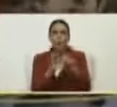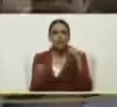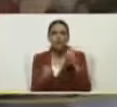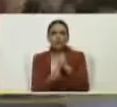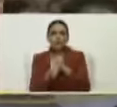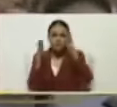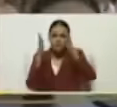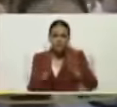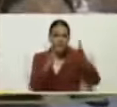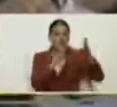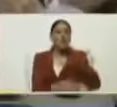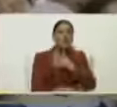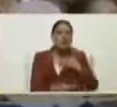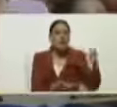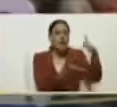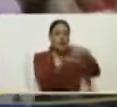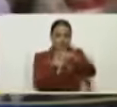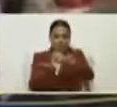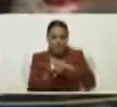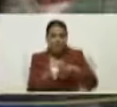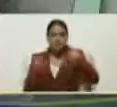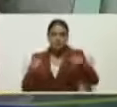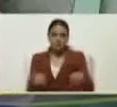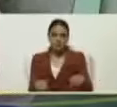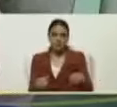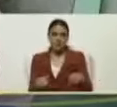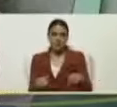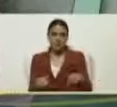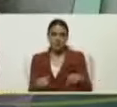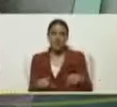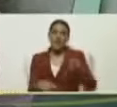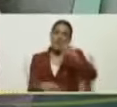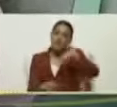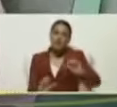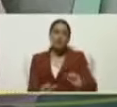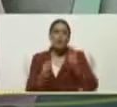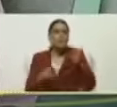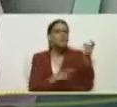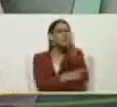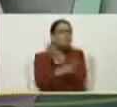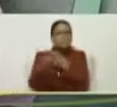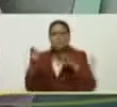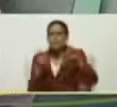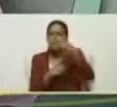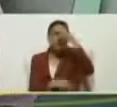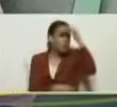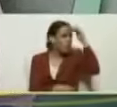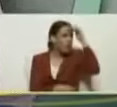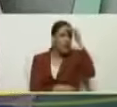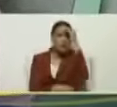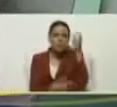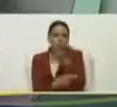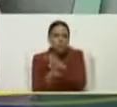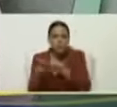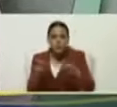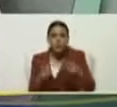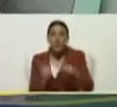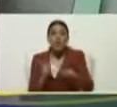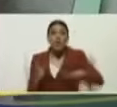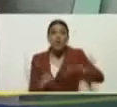querían venir al encuentro. Y empezamos a buscar, y dije, vamos a hacerlo en